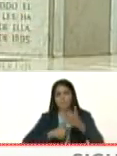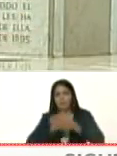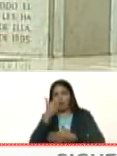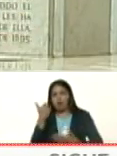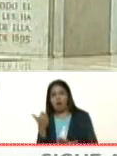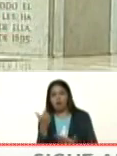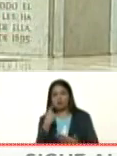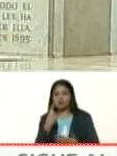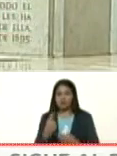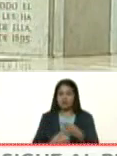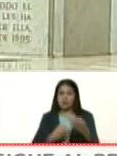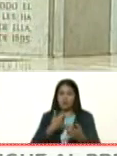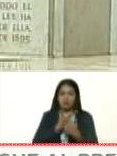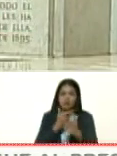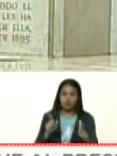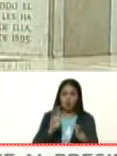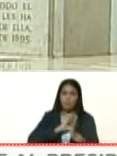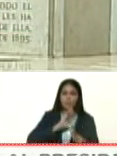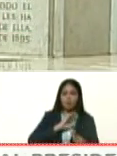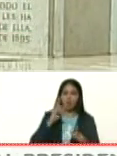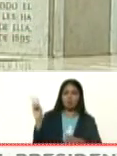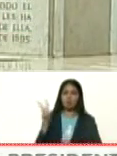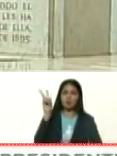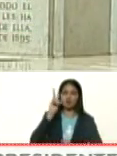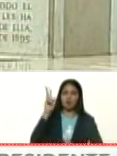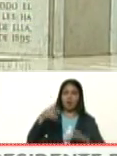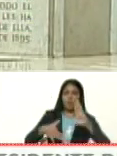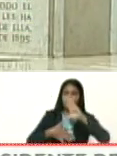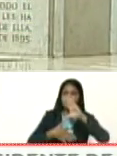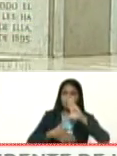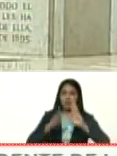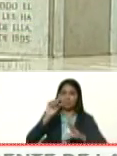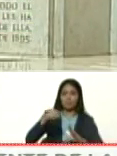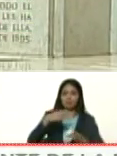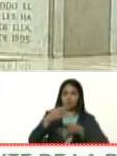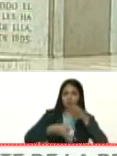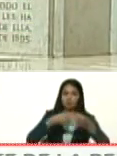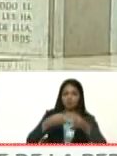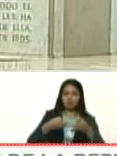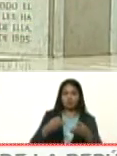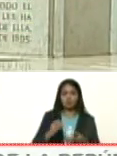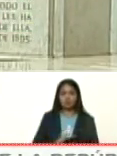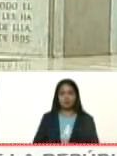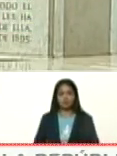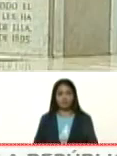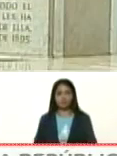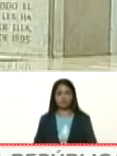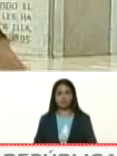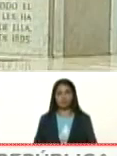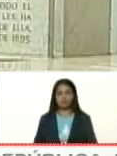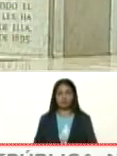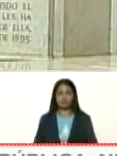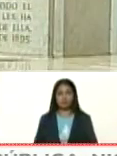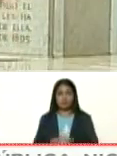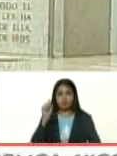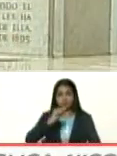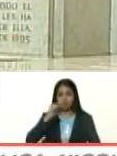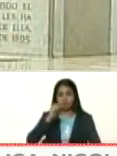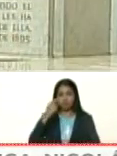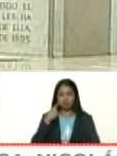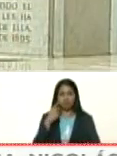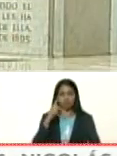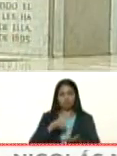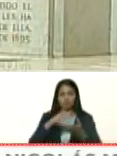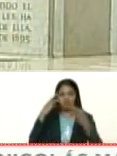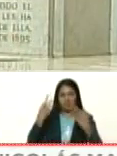si hablamos de la liberación de Venezuela y de América Latina, de la América del Sur de entonces. Sí, hubiera sido definitiva.